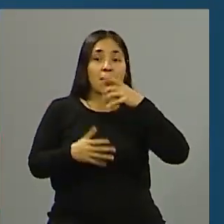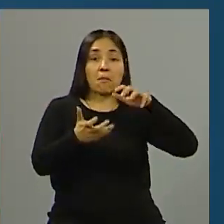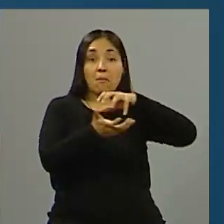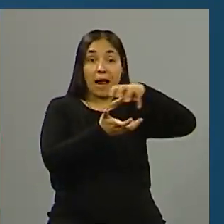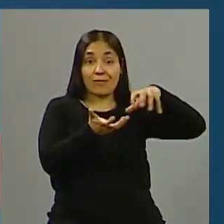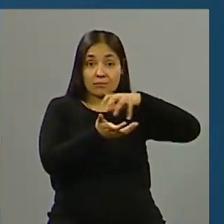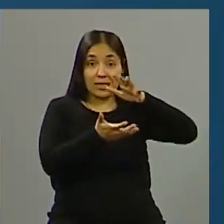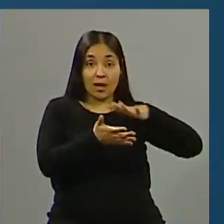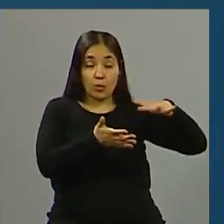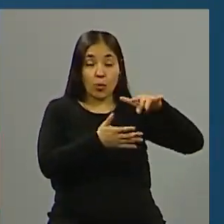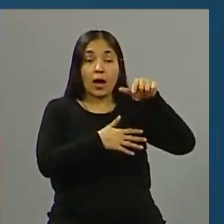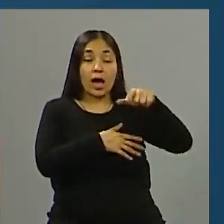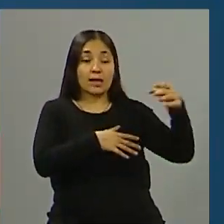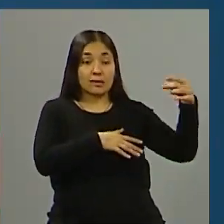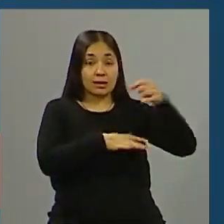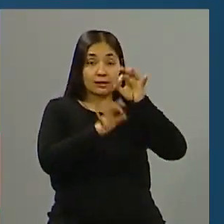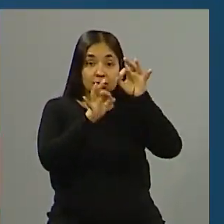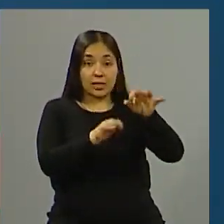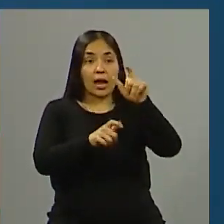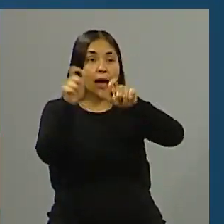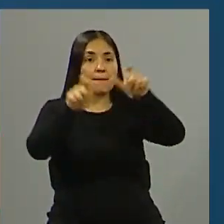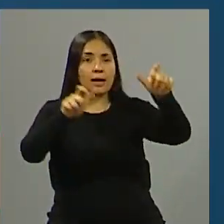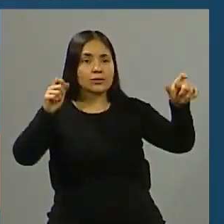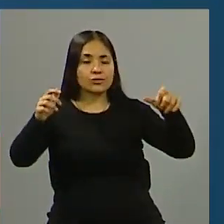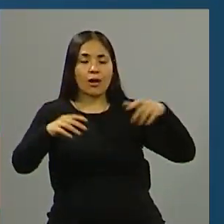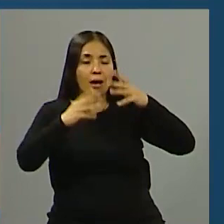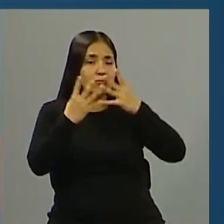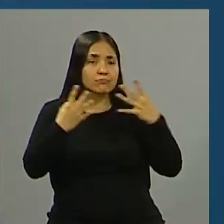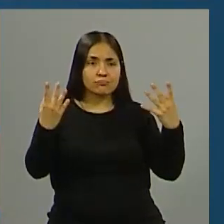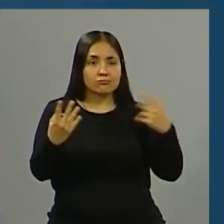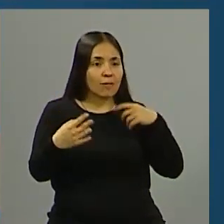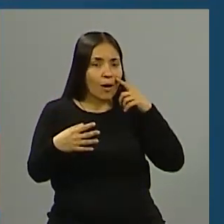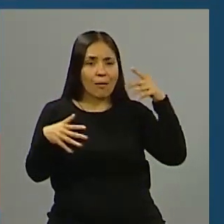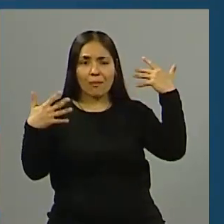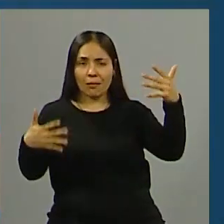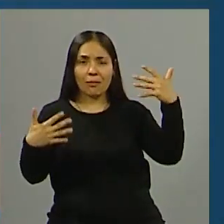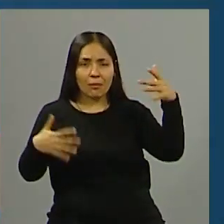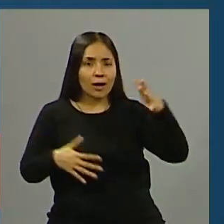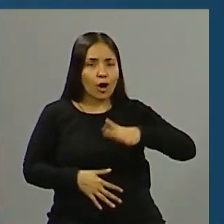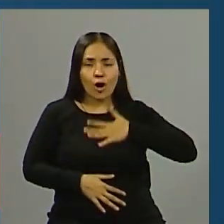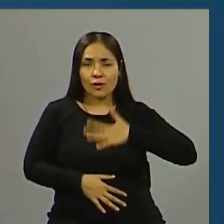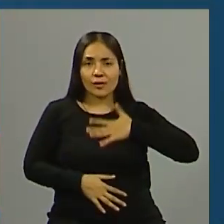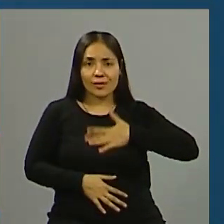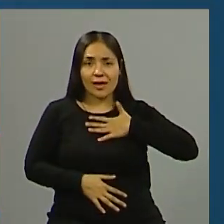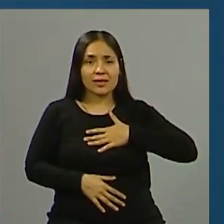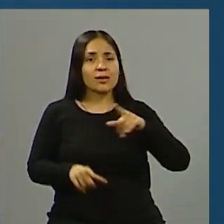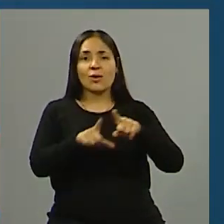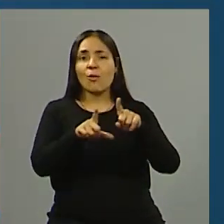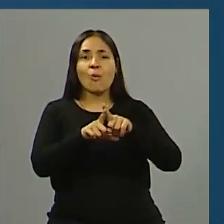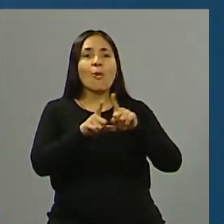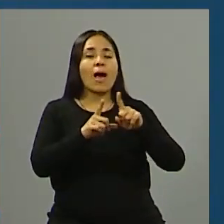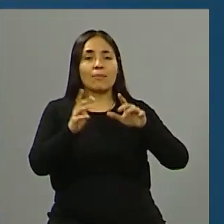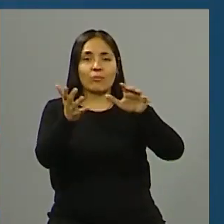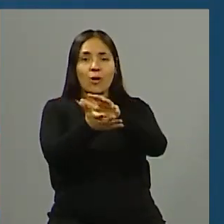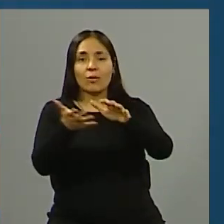gente de ese pueblo, lo mismo, bueno, hacía referencia justo a Darak, y me imagino que es la misma situación que se vive y la misma fotografía en todos los